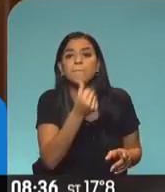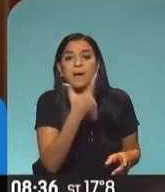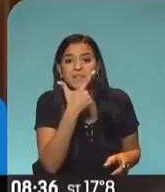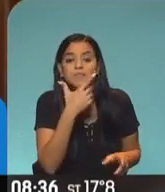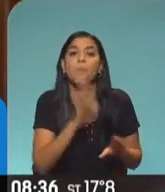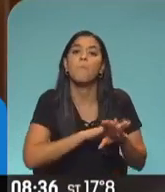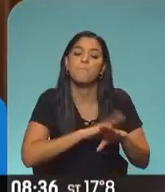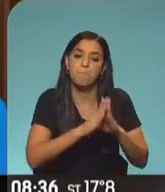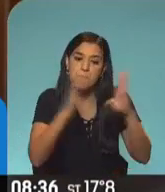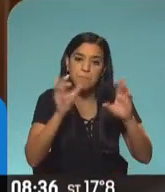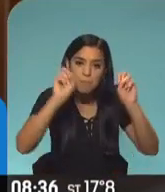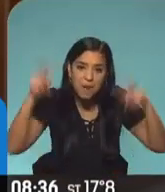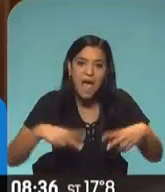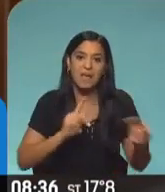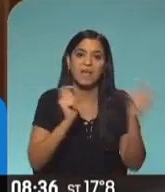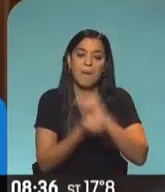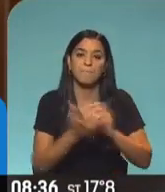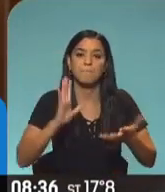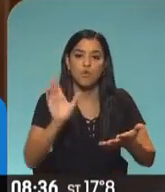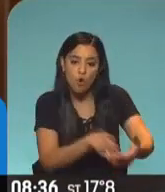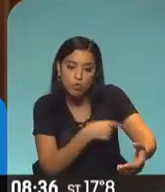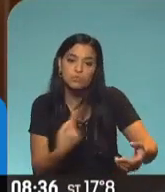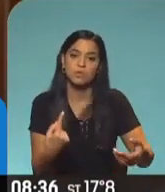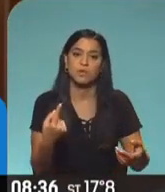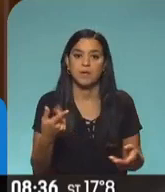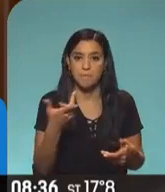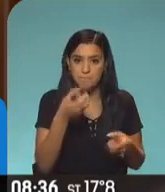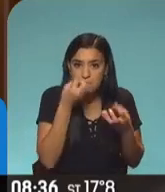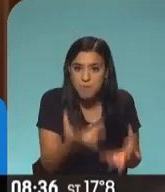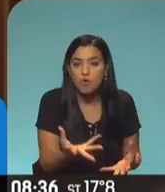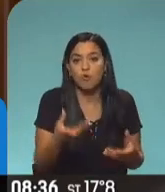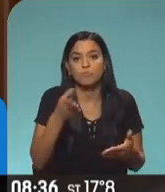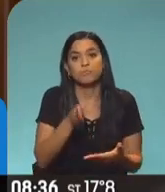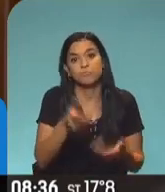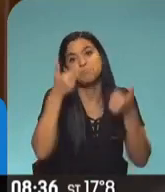es un programa de cambio de hábitos de vida que es más ambicioso, probablemente más